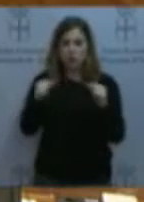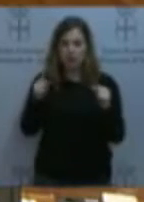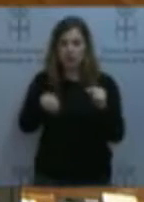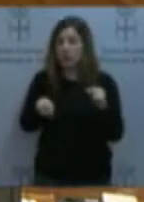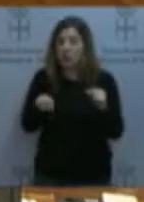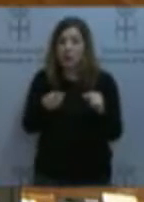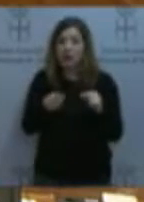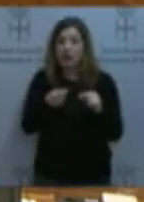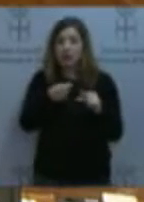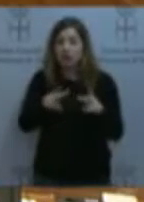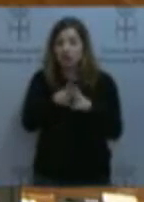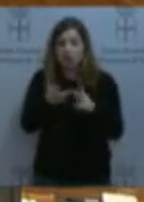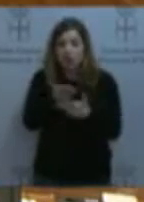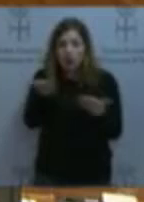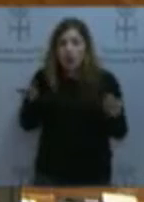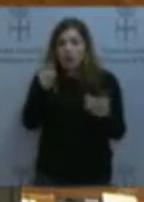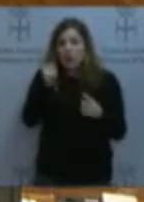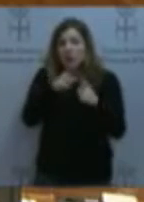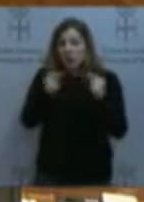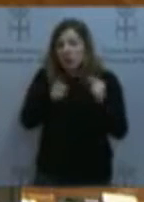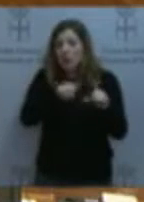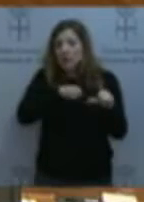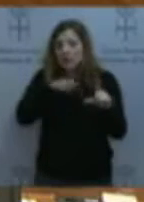del conjunto del Estado y de la Unión Europea.